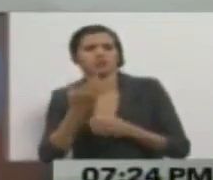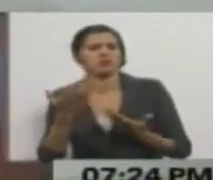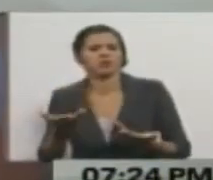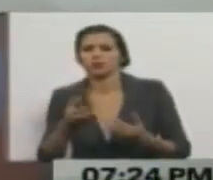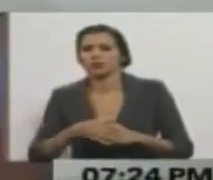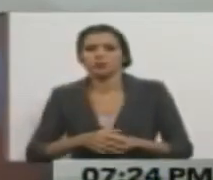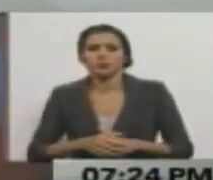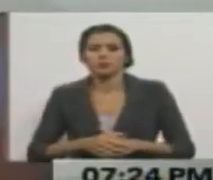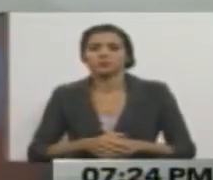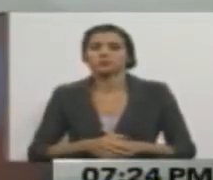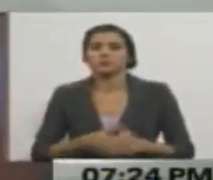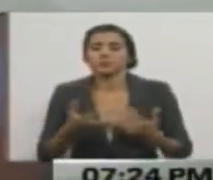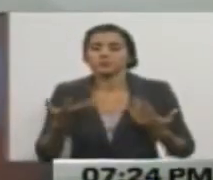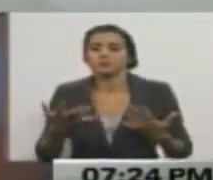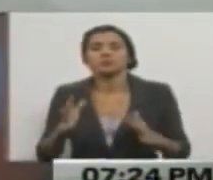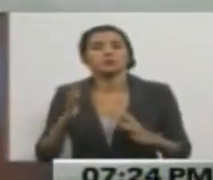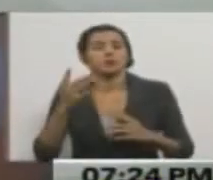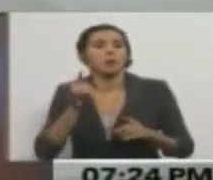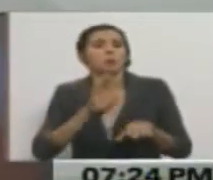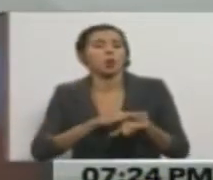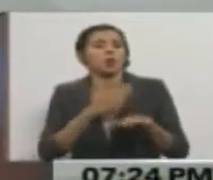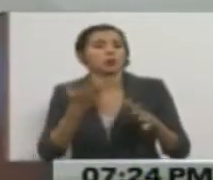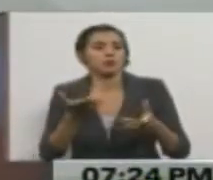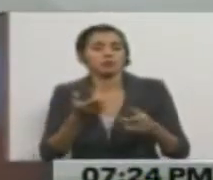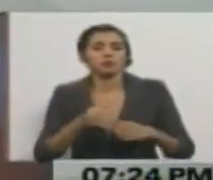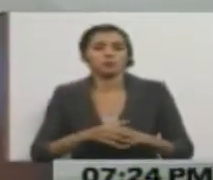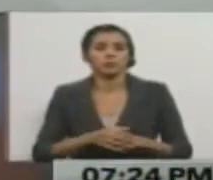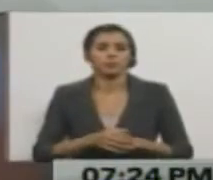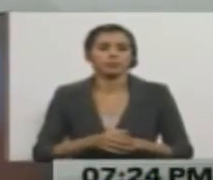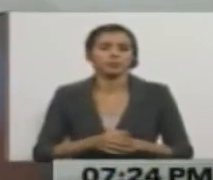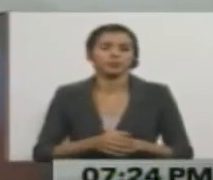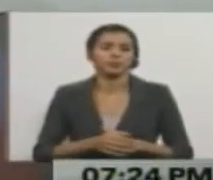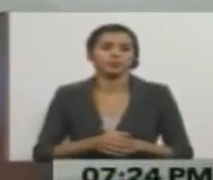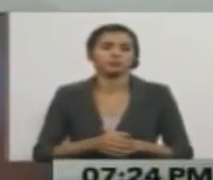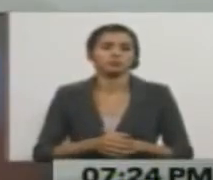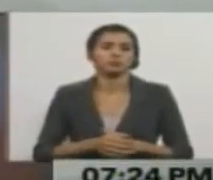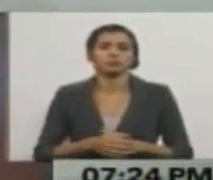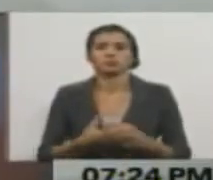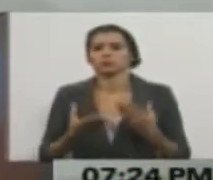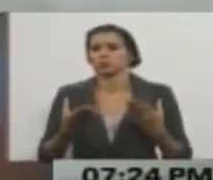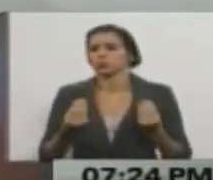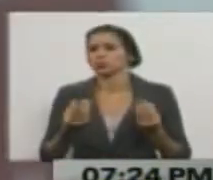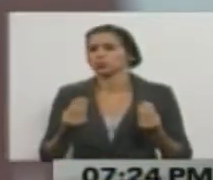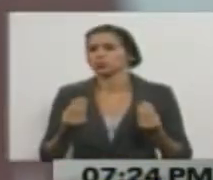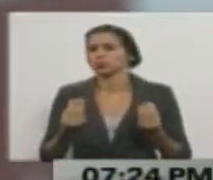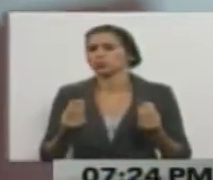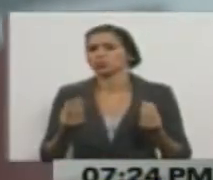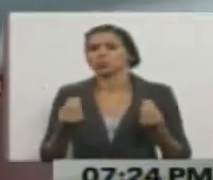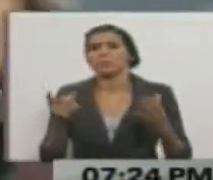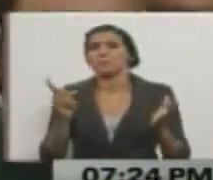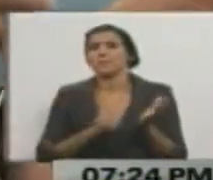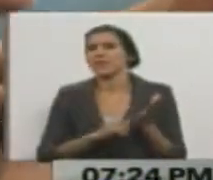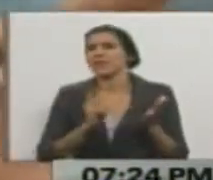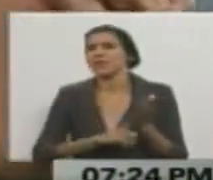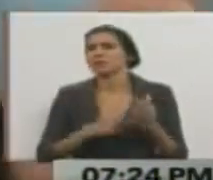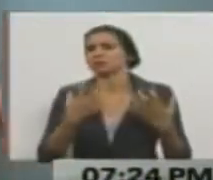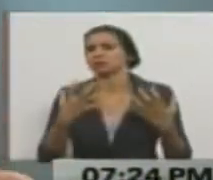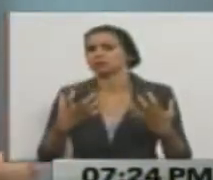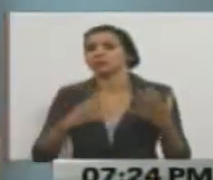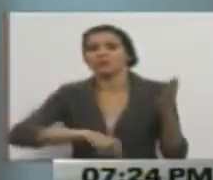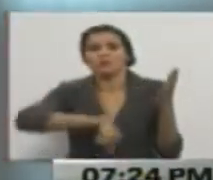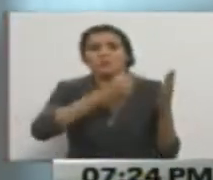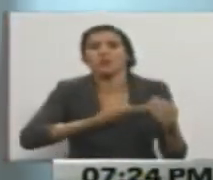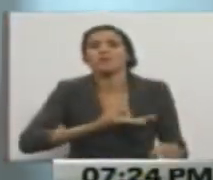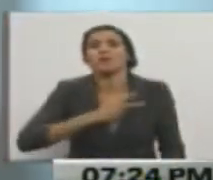hecho que, debido a las miles de firmas forjadas,